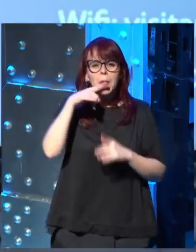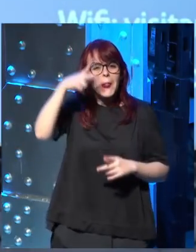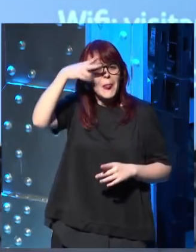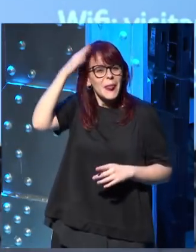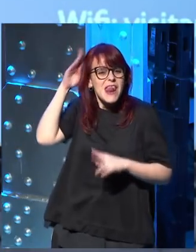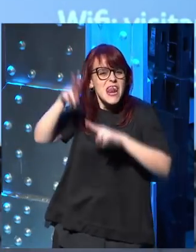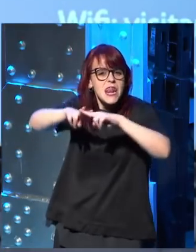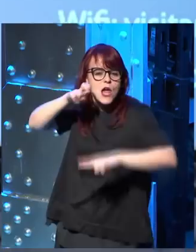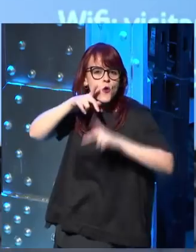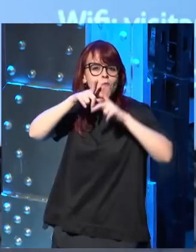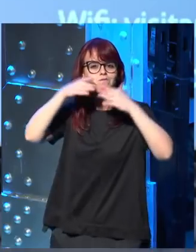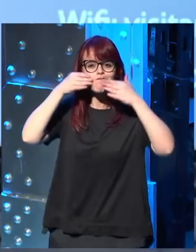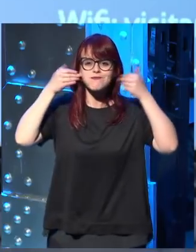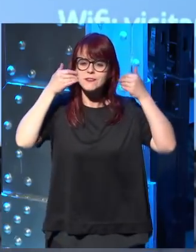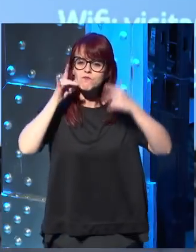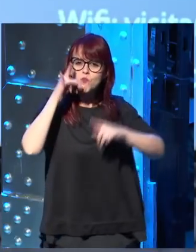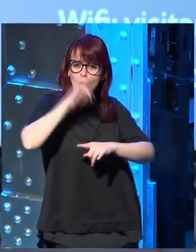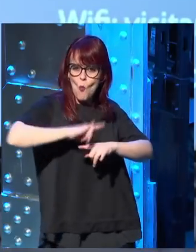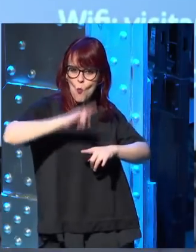negro, la cara ancha, la piel morena.